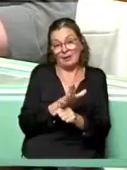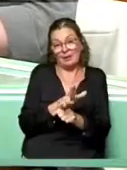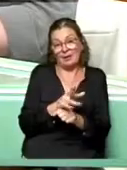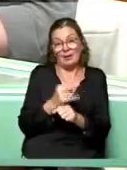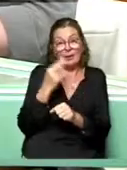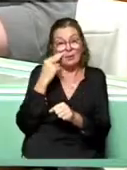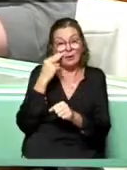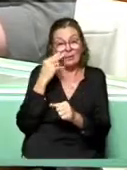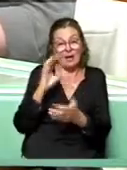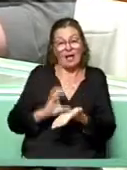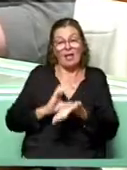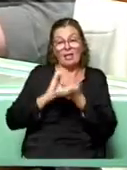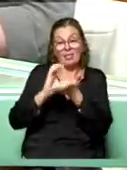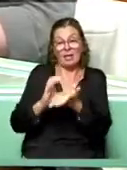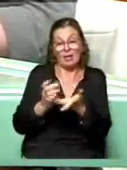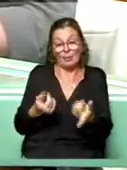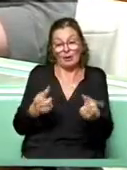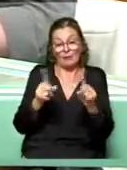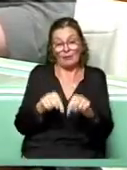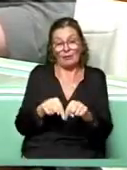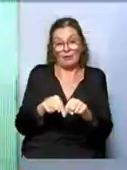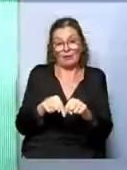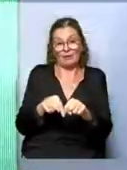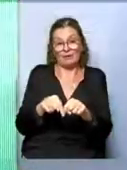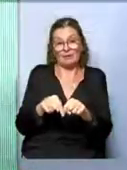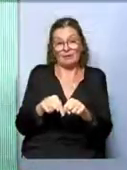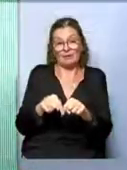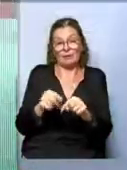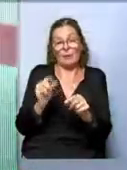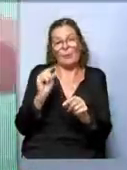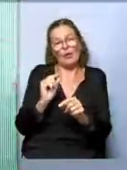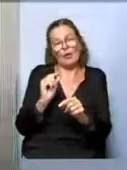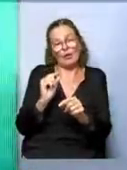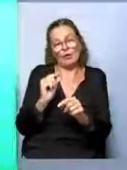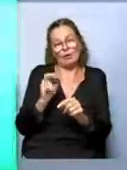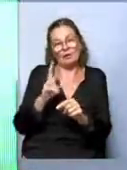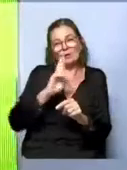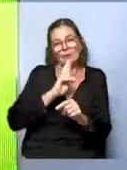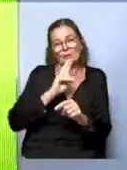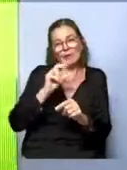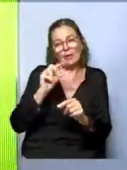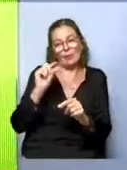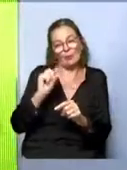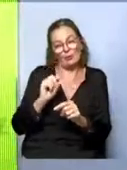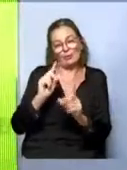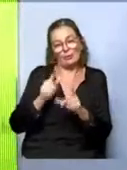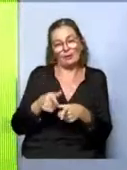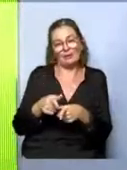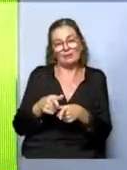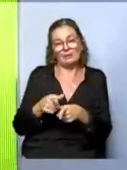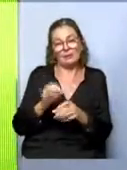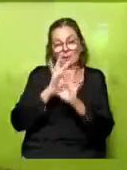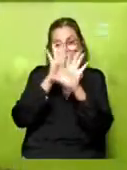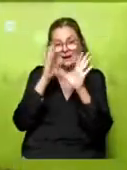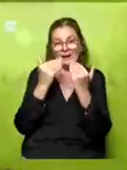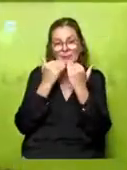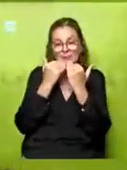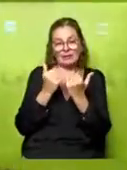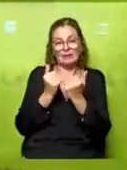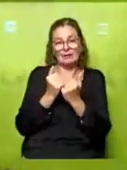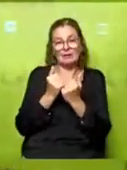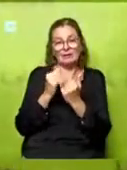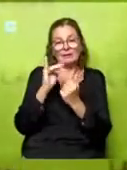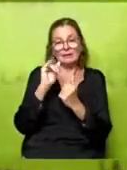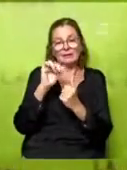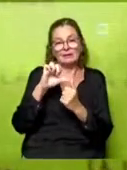recursos inyectados para esa recuperación post-pandemia, digamos, fueron magros y por tanto los resultados también han sido bastante magros. Clarísimo, Mauricio, muchas gracias. Cristina,